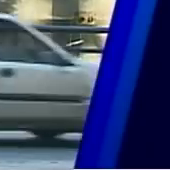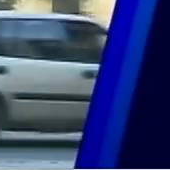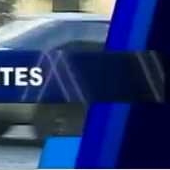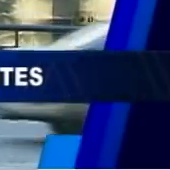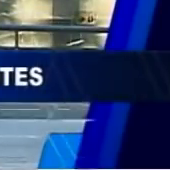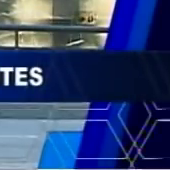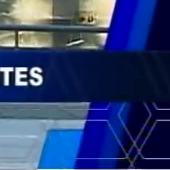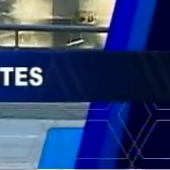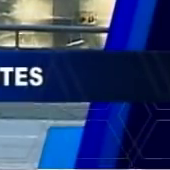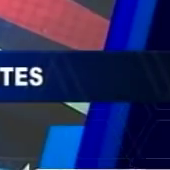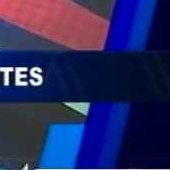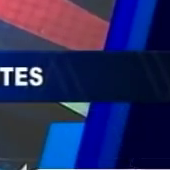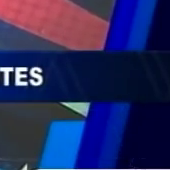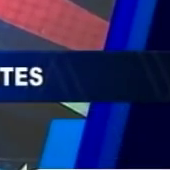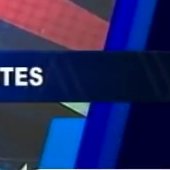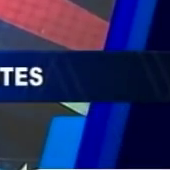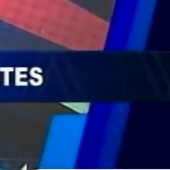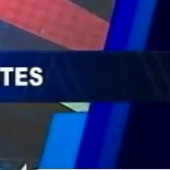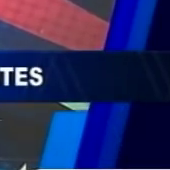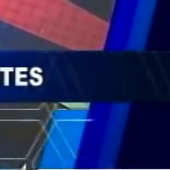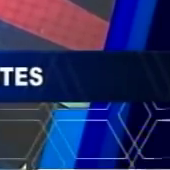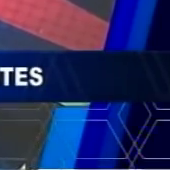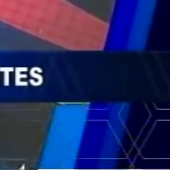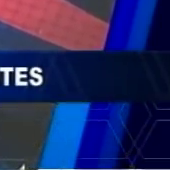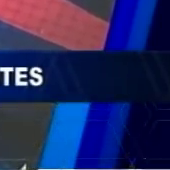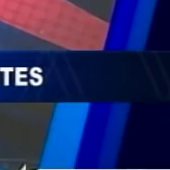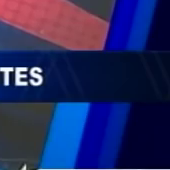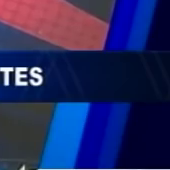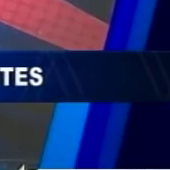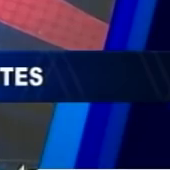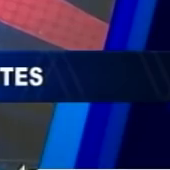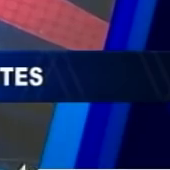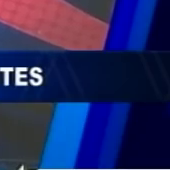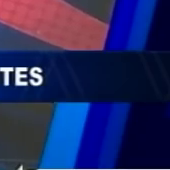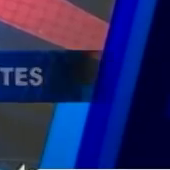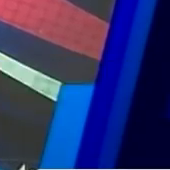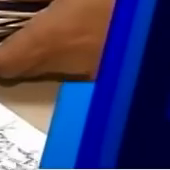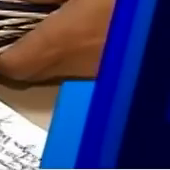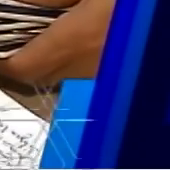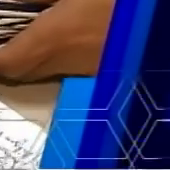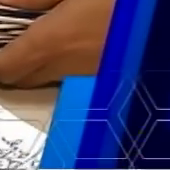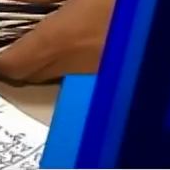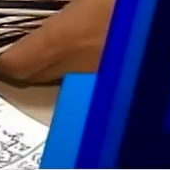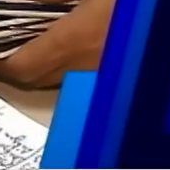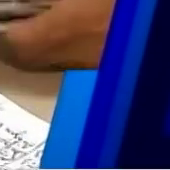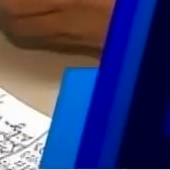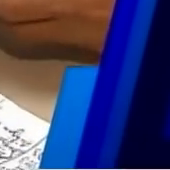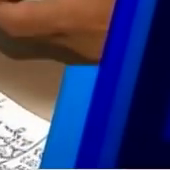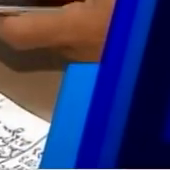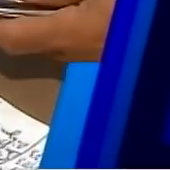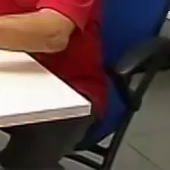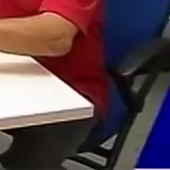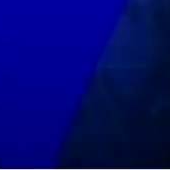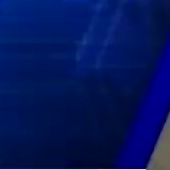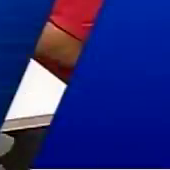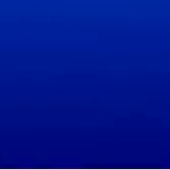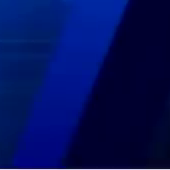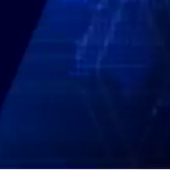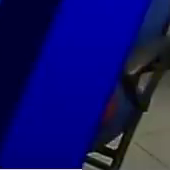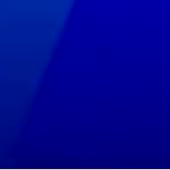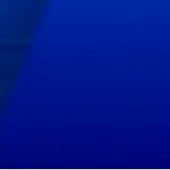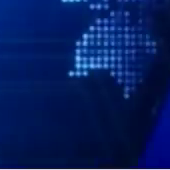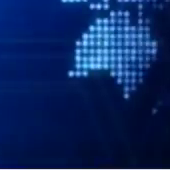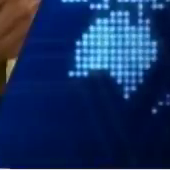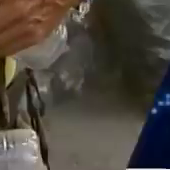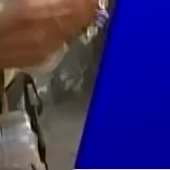Nuevo mecanismo. Saime informó sobre plataforma para ratificación de solicitud de pasaportes.